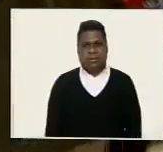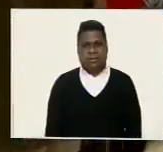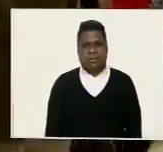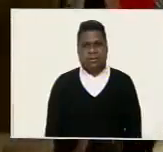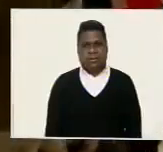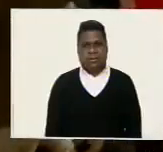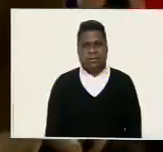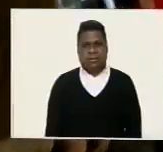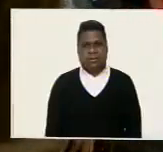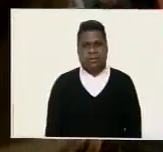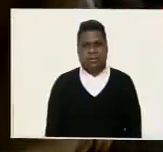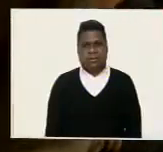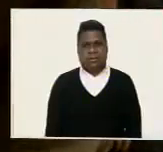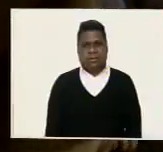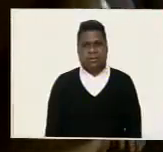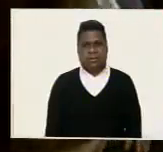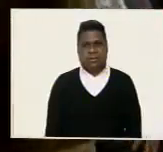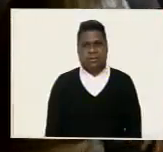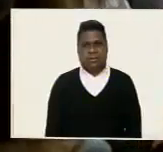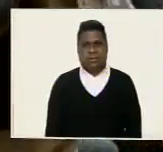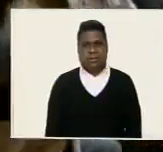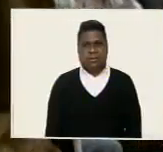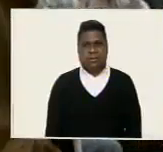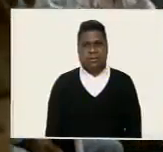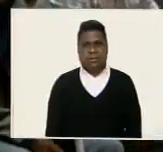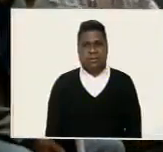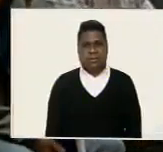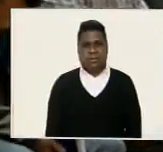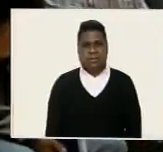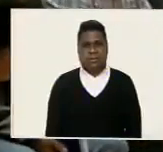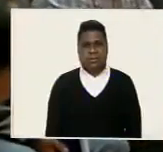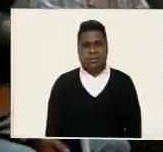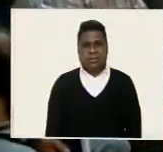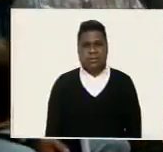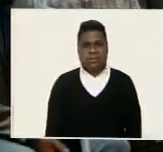ediciones originales emitidas por el Correo del Orinoco. Perdóneme, Edis. Está mal escrito aquí el nombre.